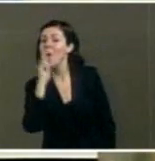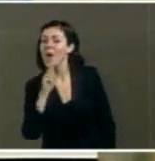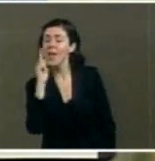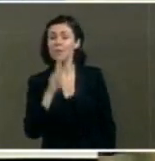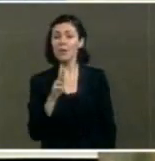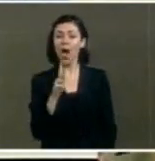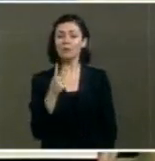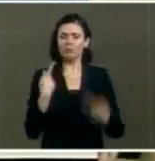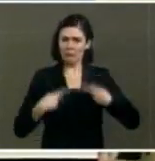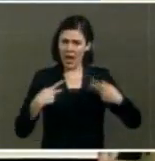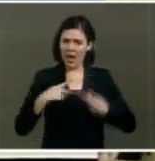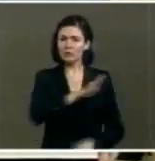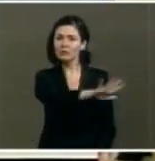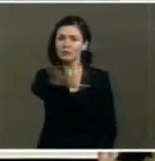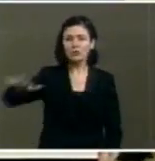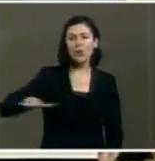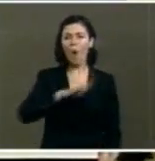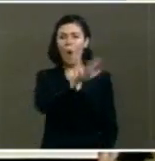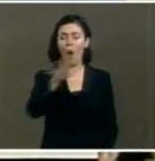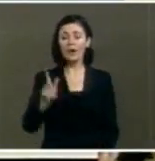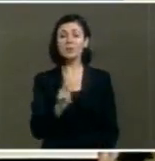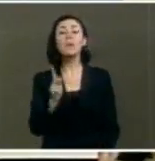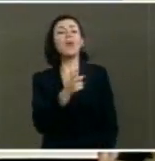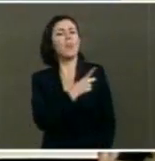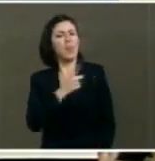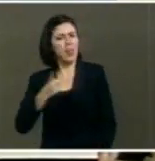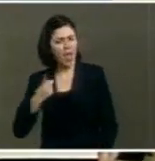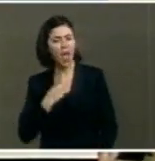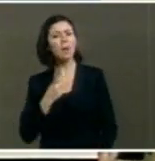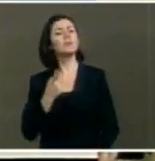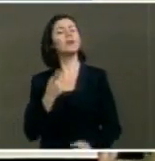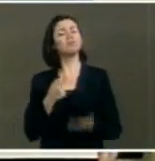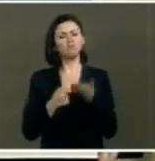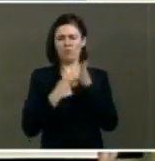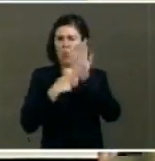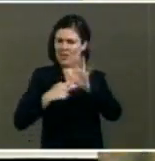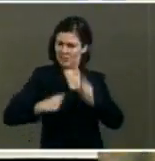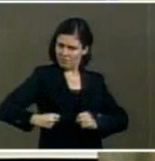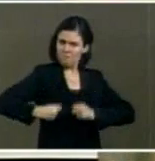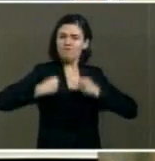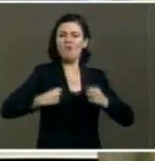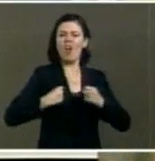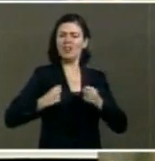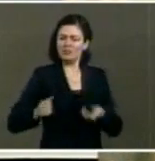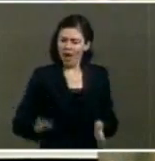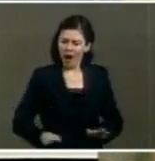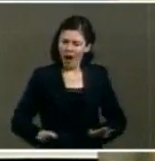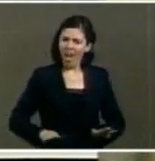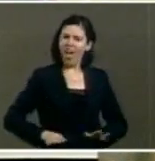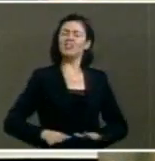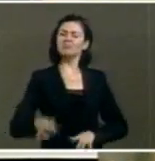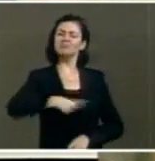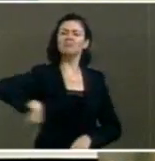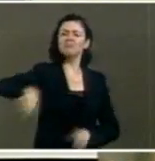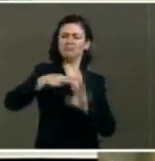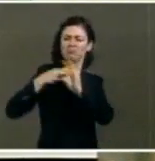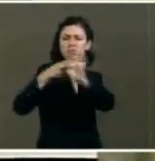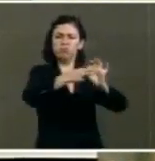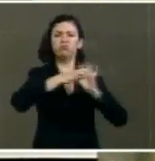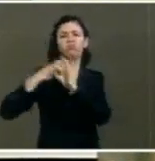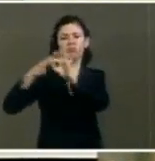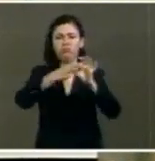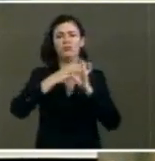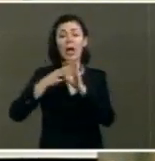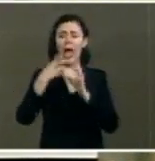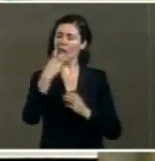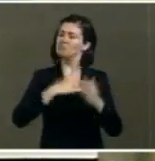nuestra historia, muchas han sido las adversidades y más grande ha sido el coraje del pueblo de México para